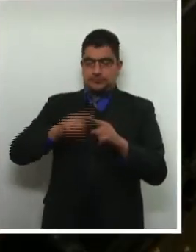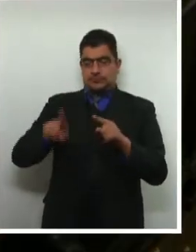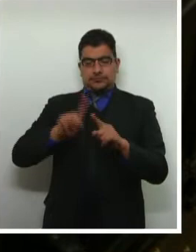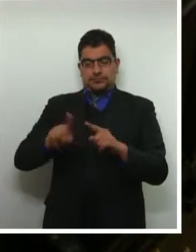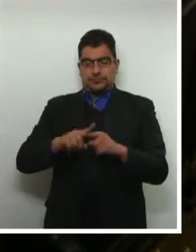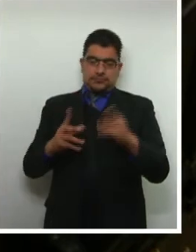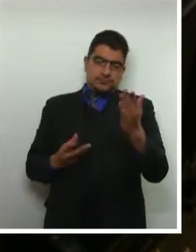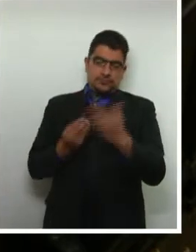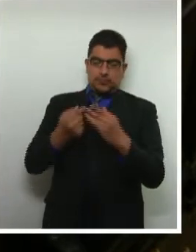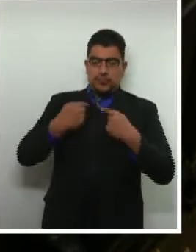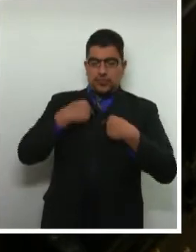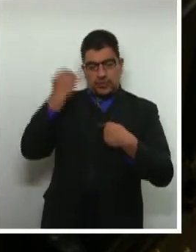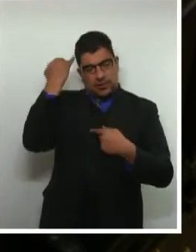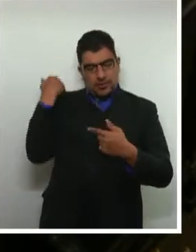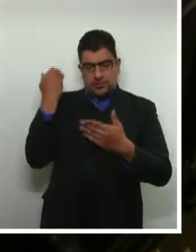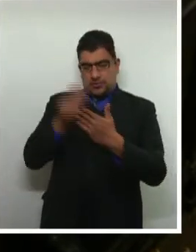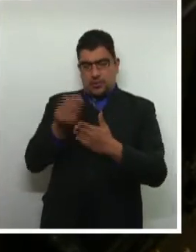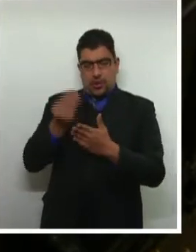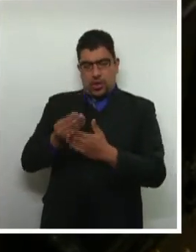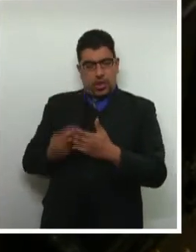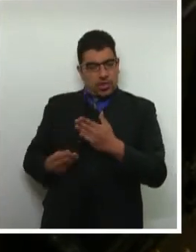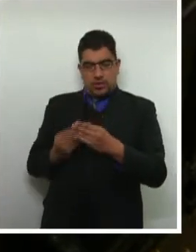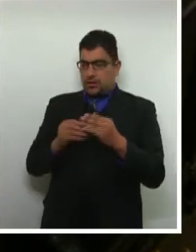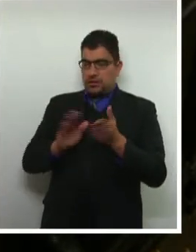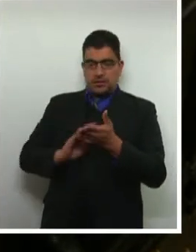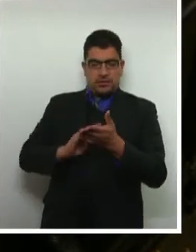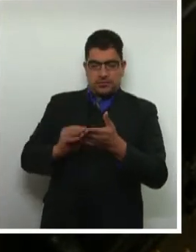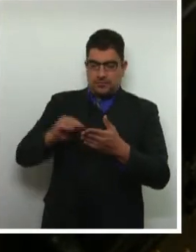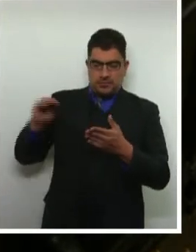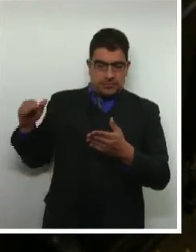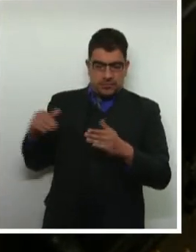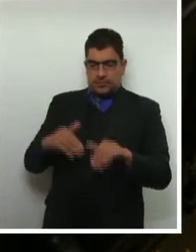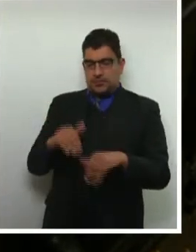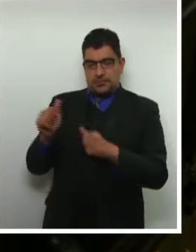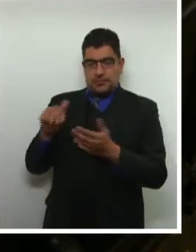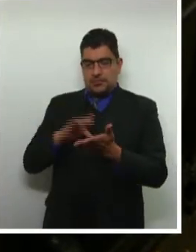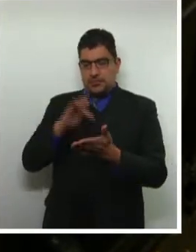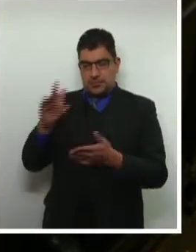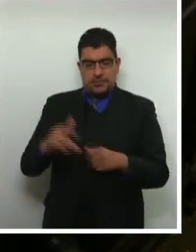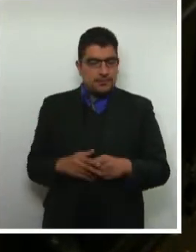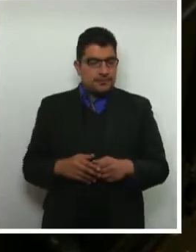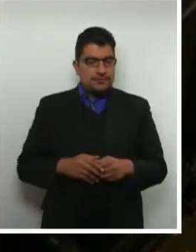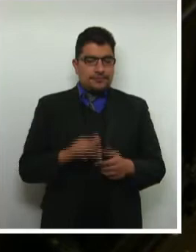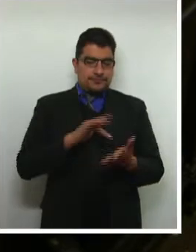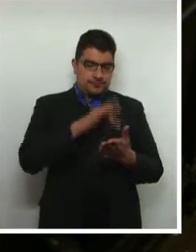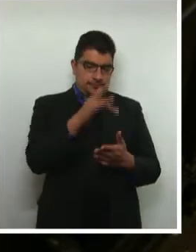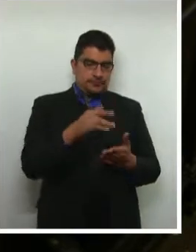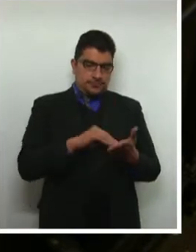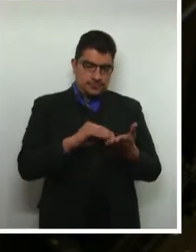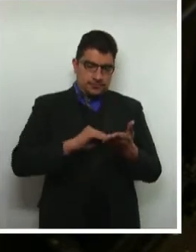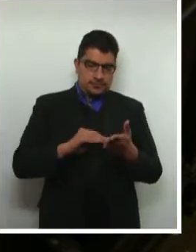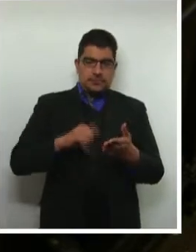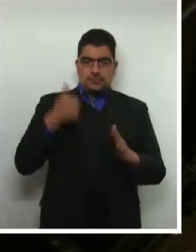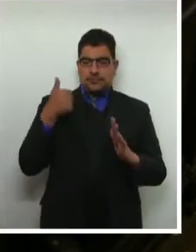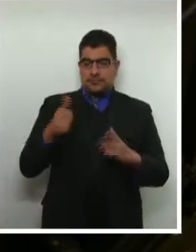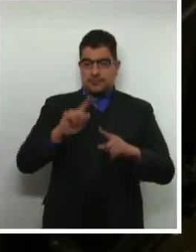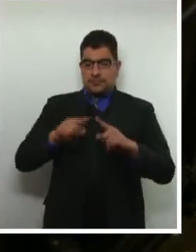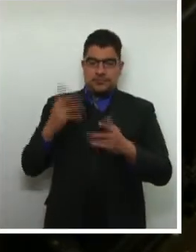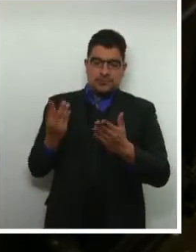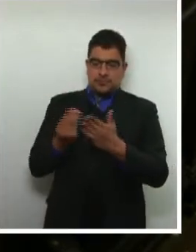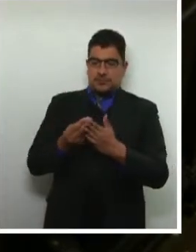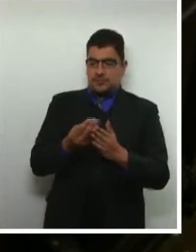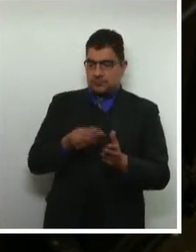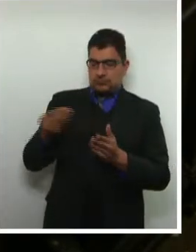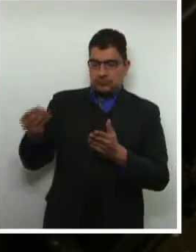las reservas que había yo presentado en su momento. Gracias. Al contrario, muchas gracias a usted. Se retiran las 6 reservas que